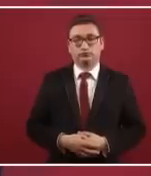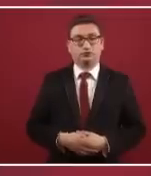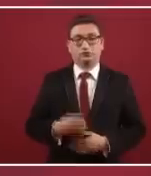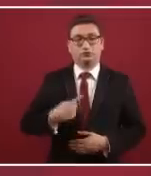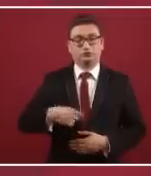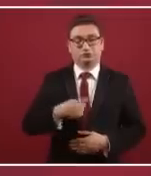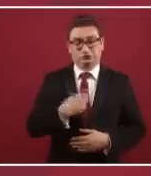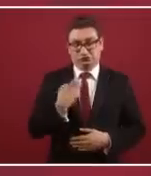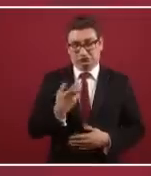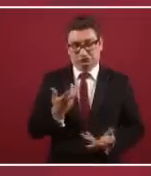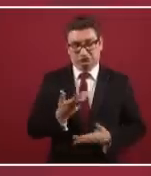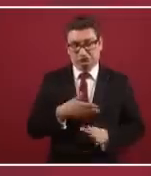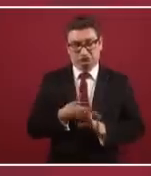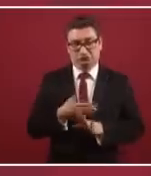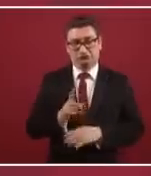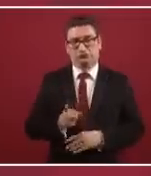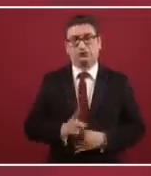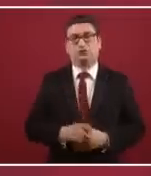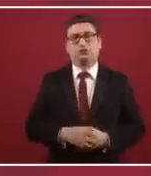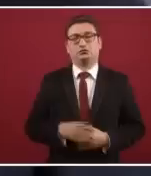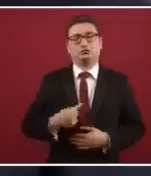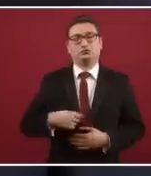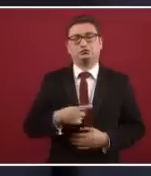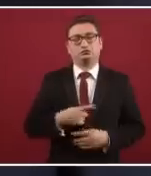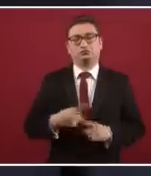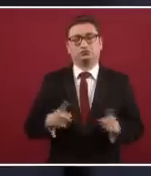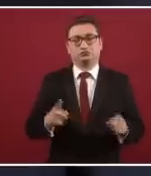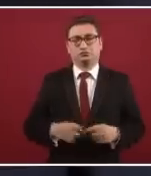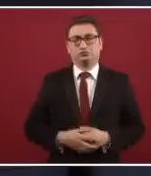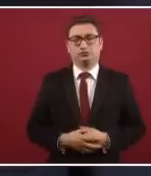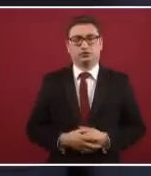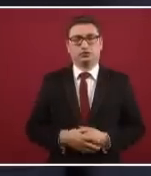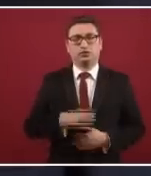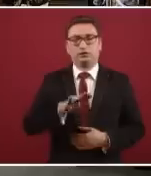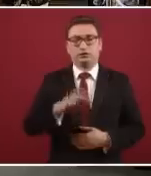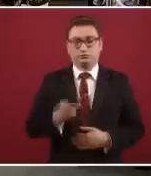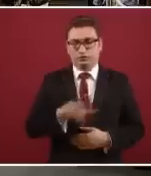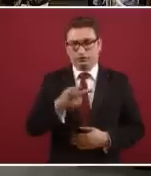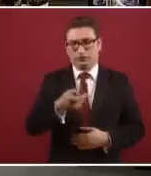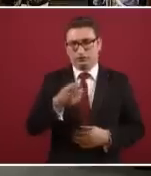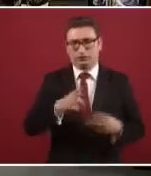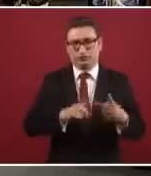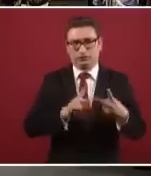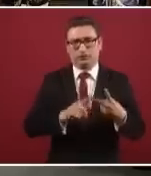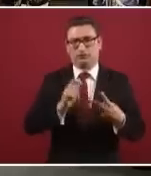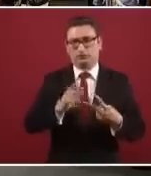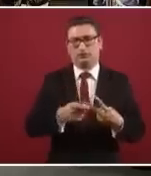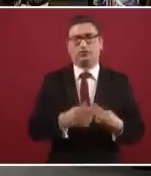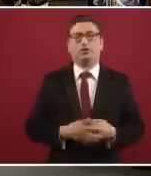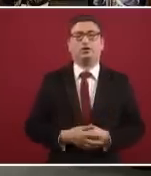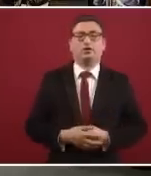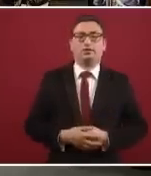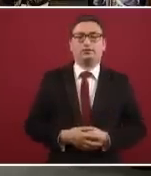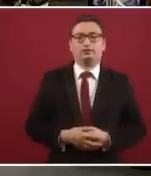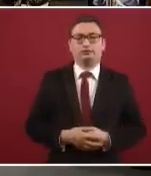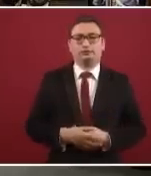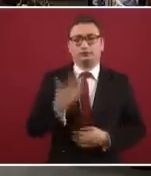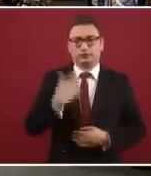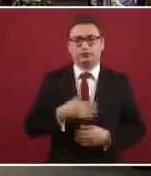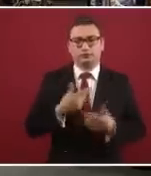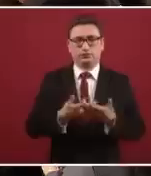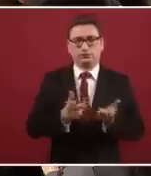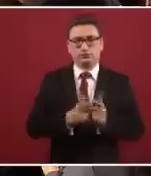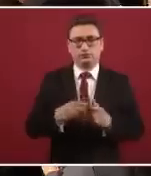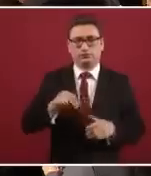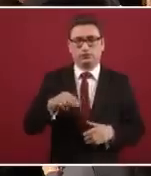nosotros no usamos esos procedimientos. Presidente, el segundo tema que le quería plantear es sobre la elección interna de Morena. Usted